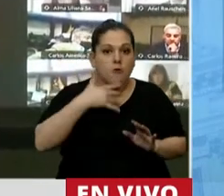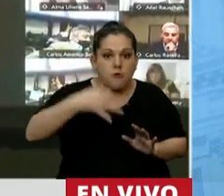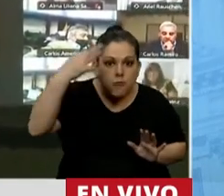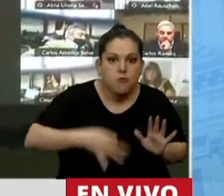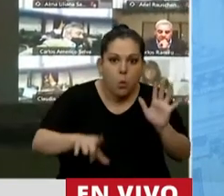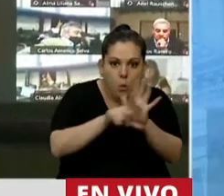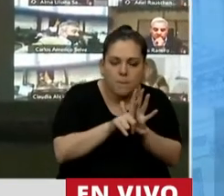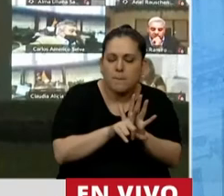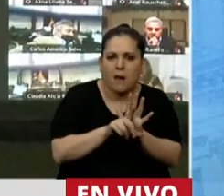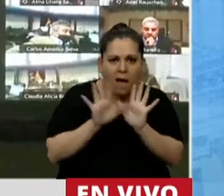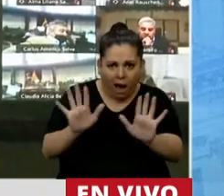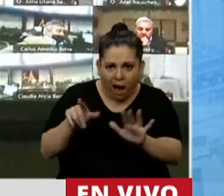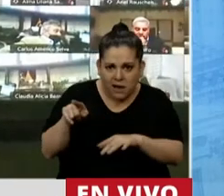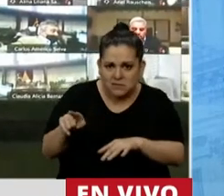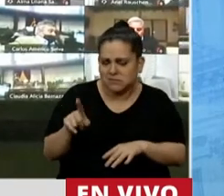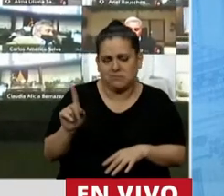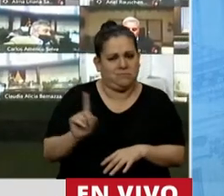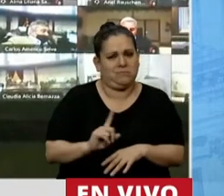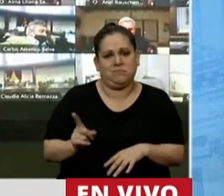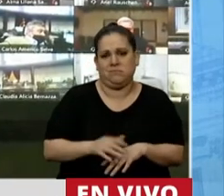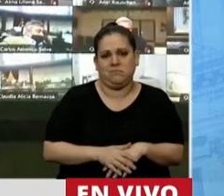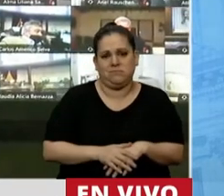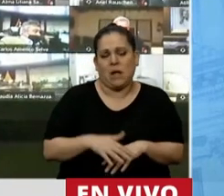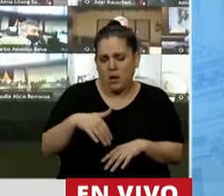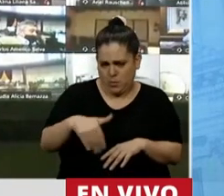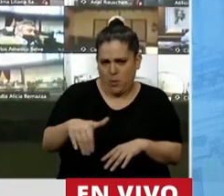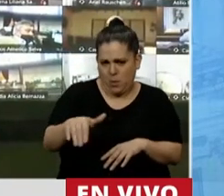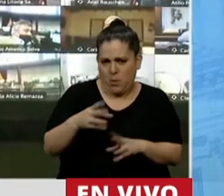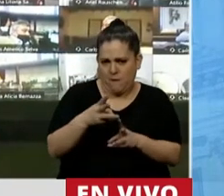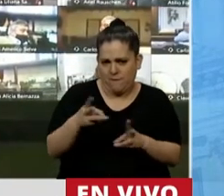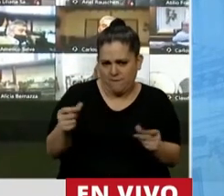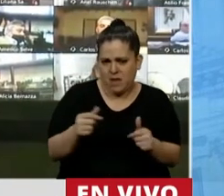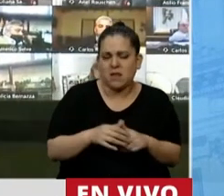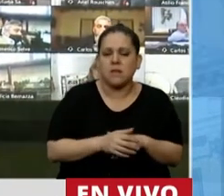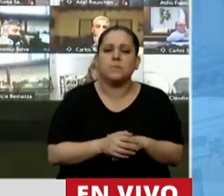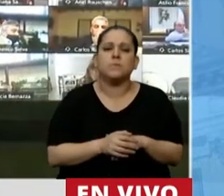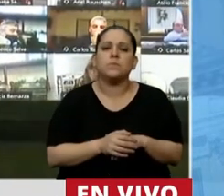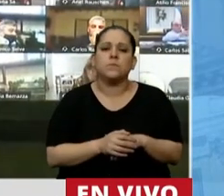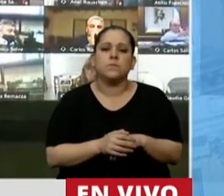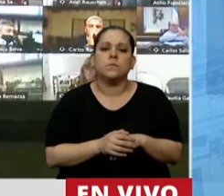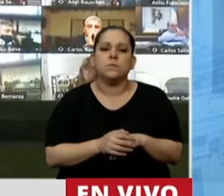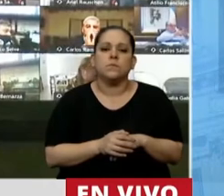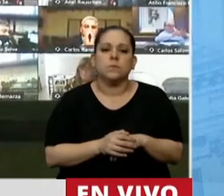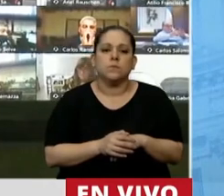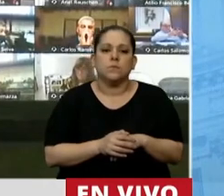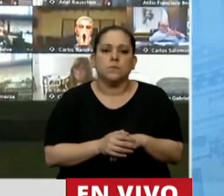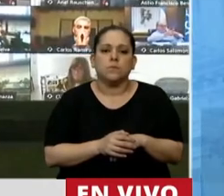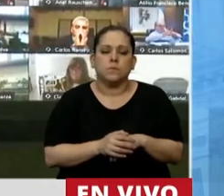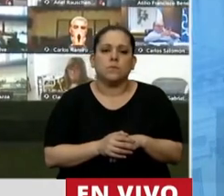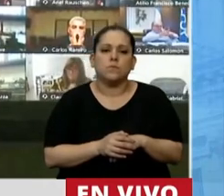camino. Ya voy, señor presidente, llegando hacia el final. Digo,